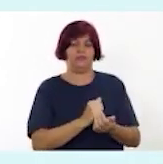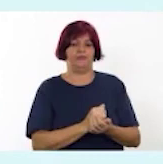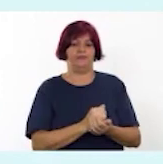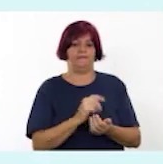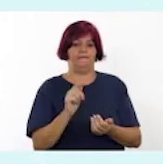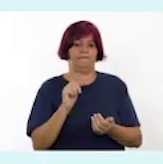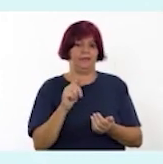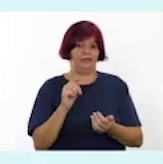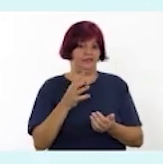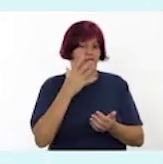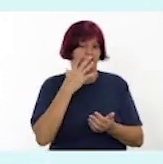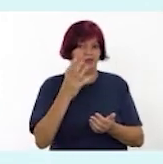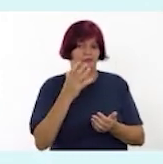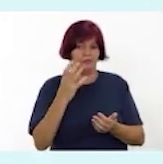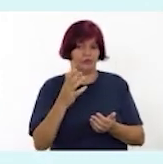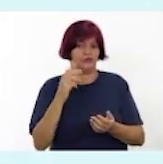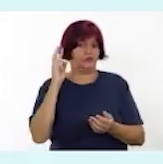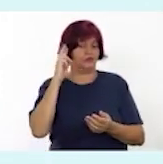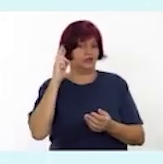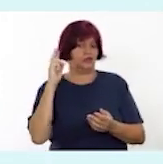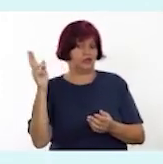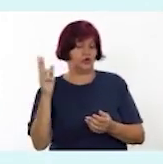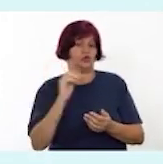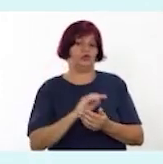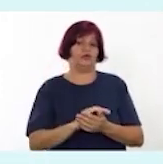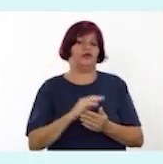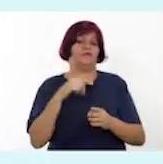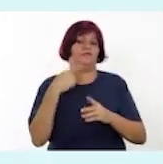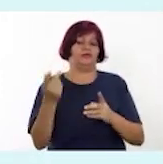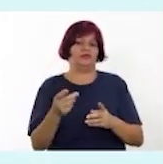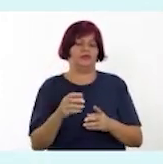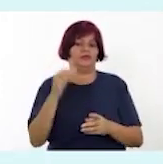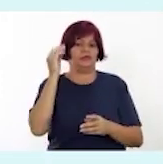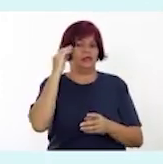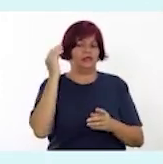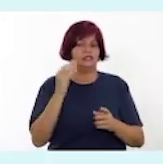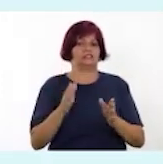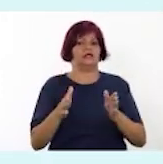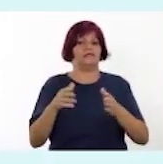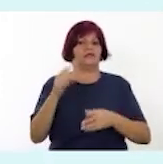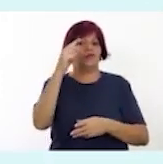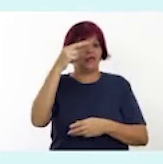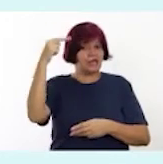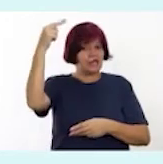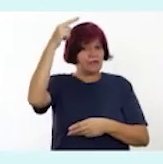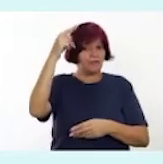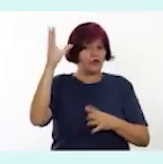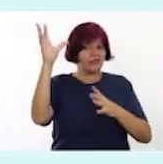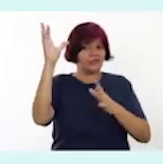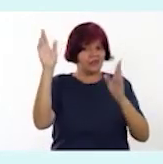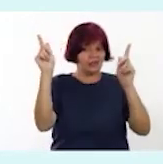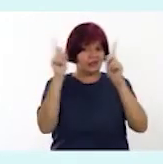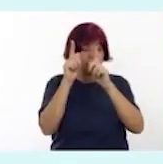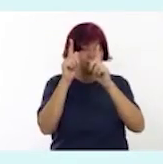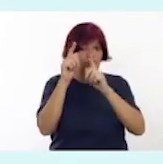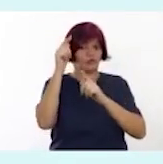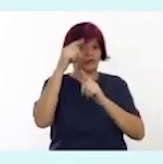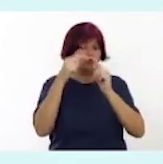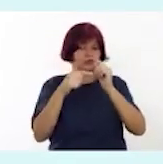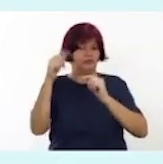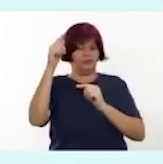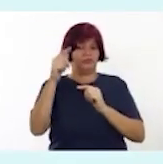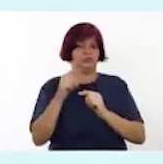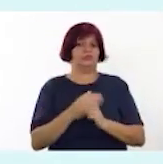Ahí tienen la bibliografía correspondiente, ahí tienen cuestiones esenciales que deben estar recordando a partir de la definición de exponente